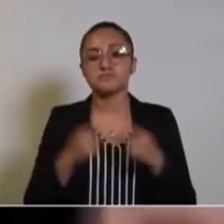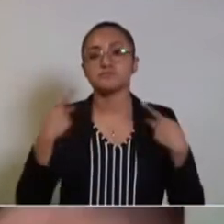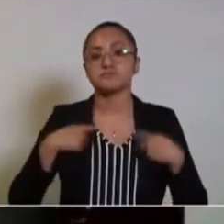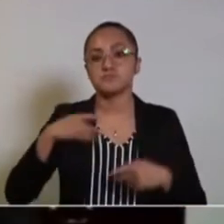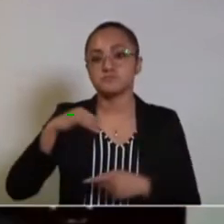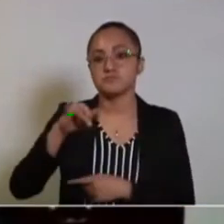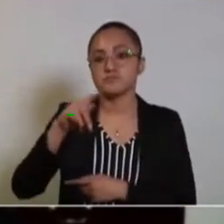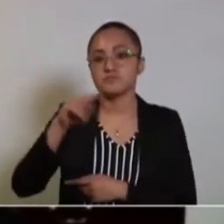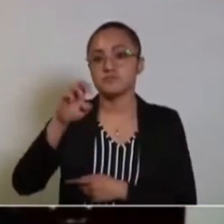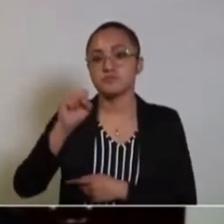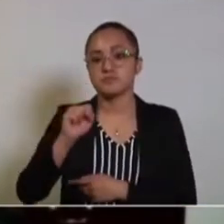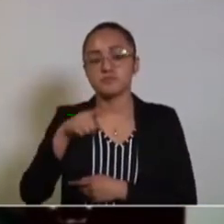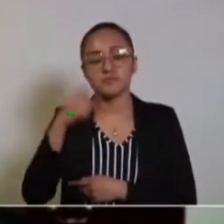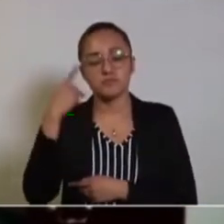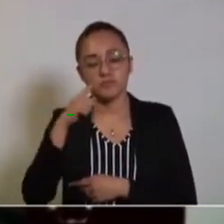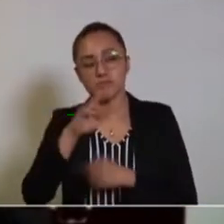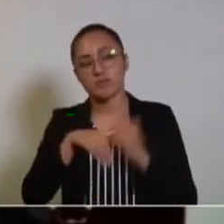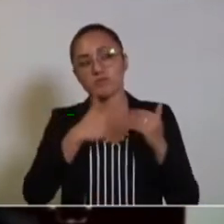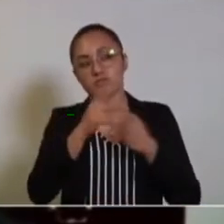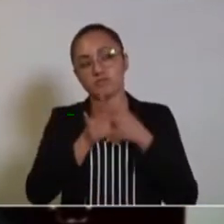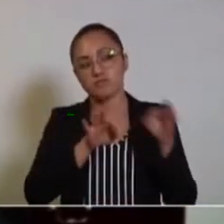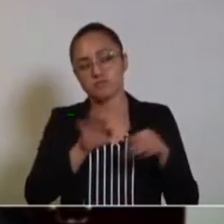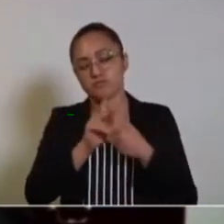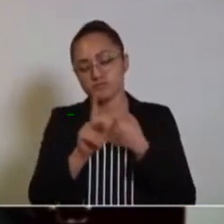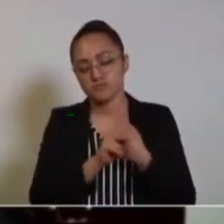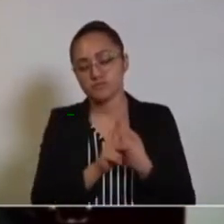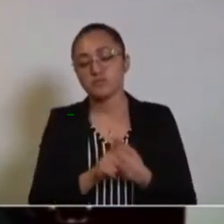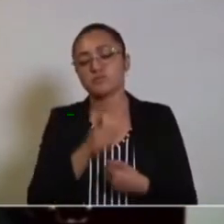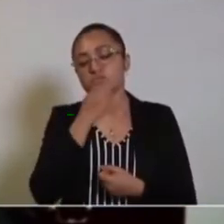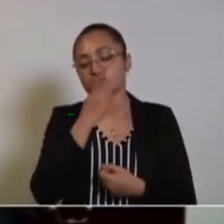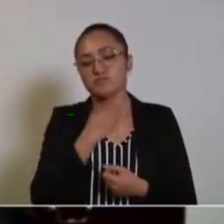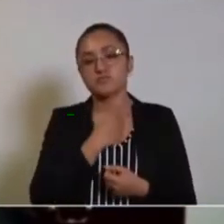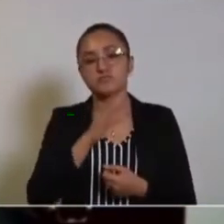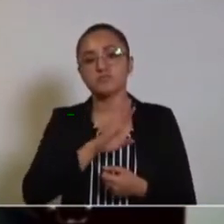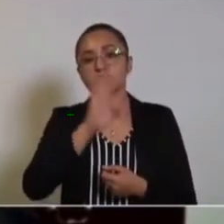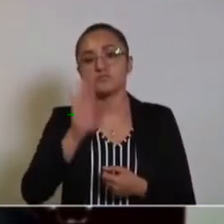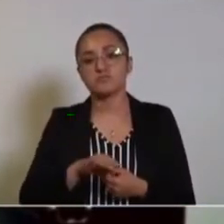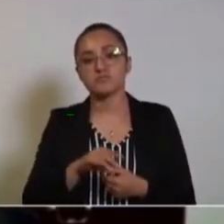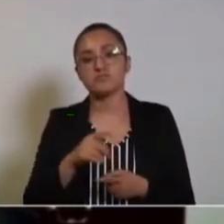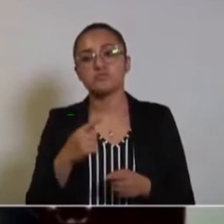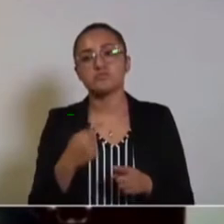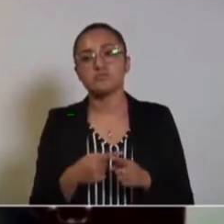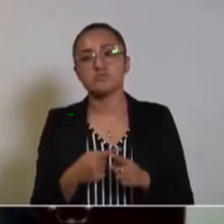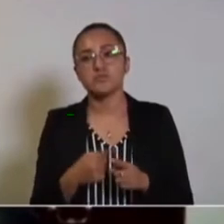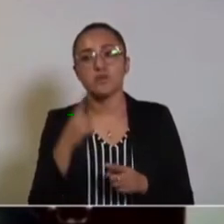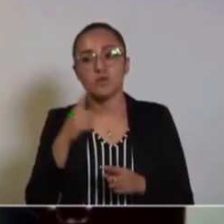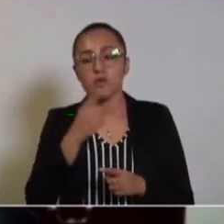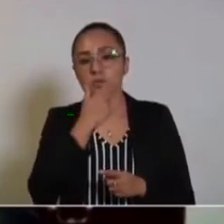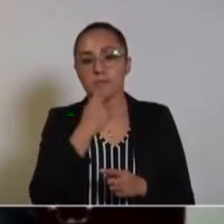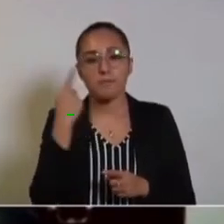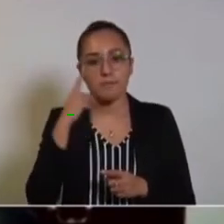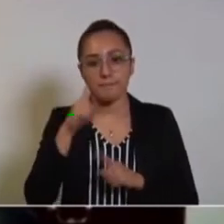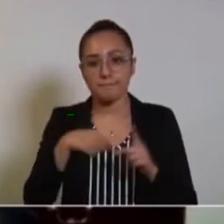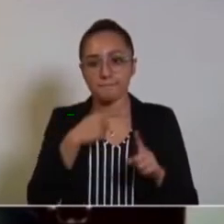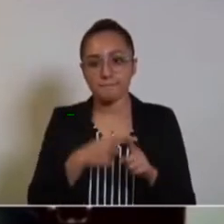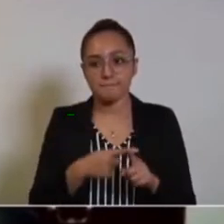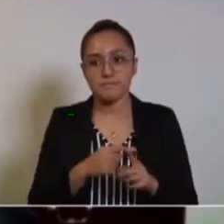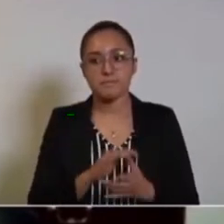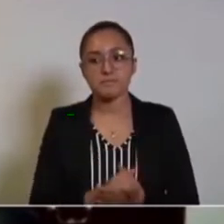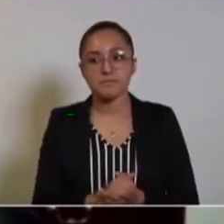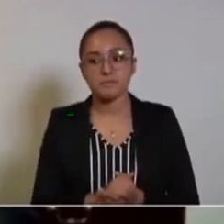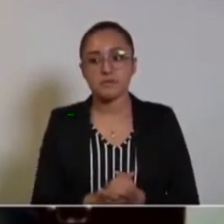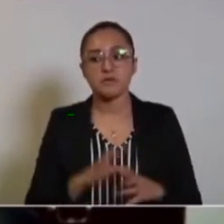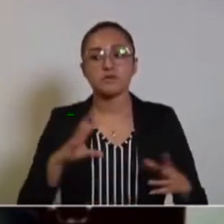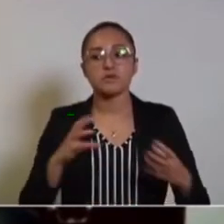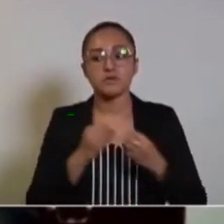nuestros migrantes poblanos en el exterior, informar que se confirma el fallecimiento de un poblano más en el extranjero, con